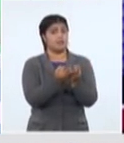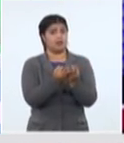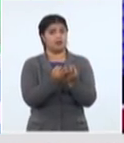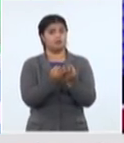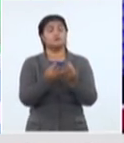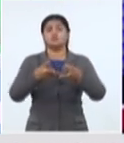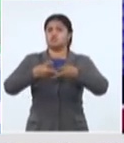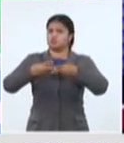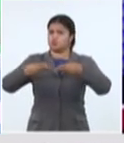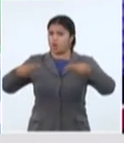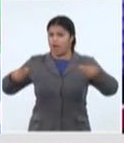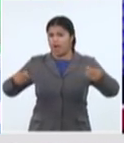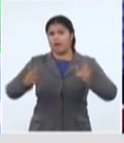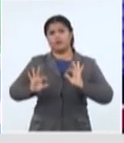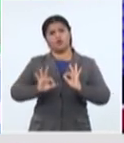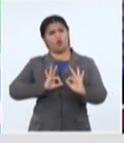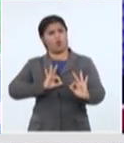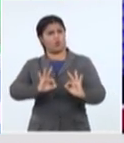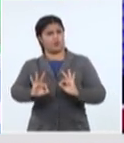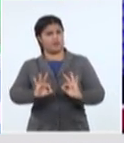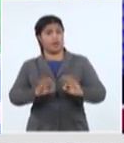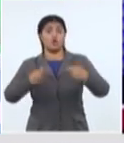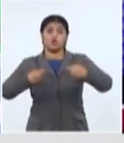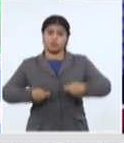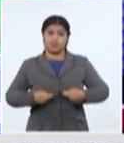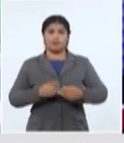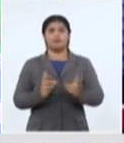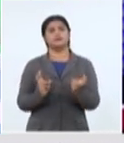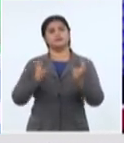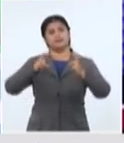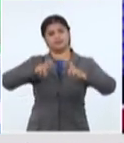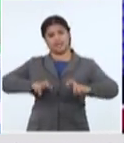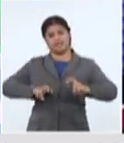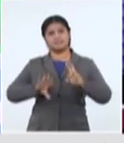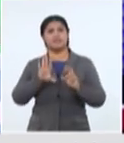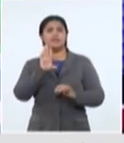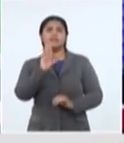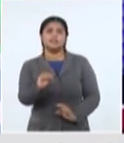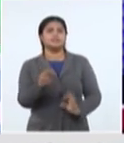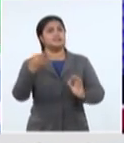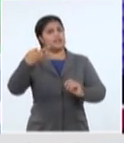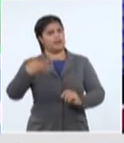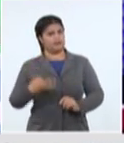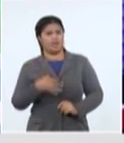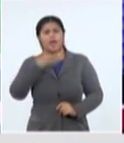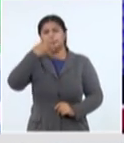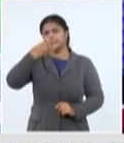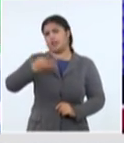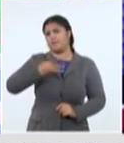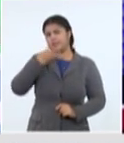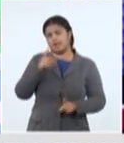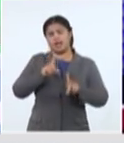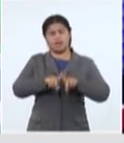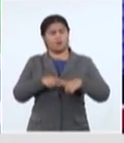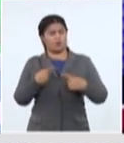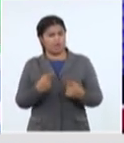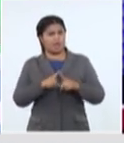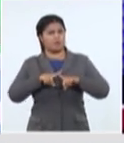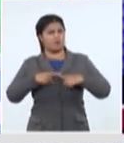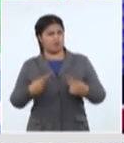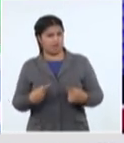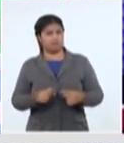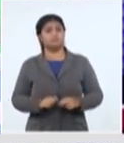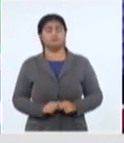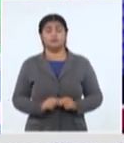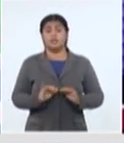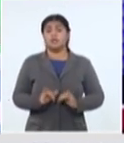sé, pero todo el mundo se comporta como si nadie supiera nada. Esto no es bueno, esto no es adecuado, incluso esto no es ético. Claro, la información hay que